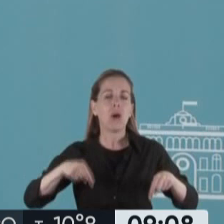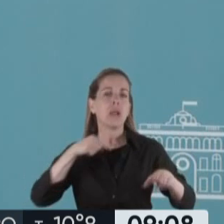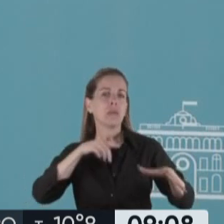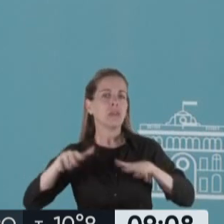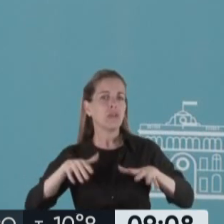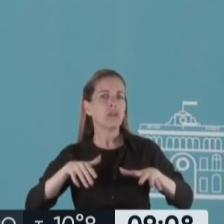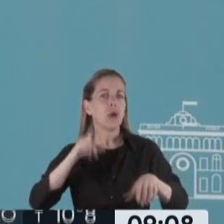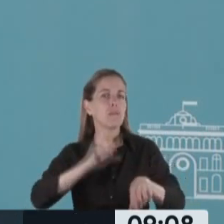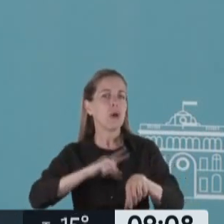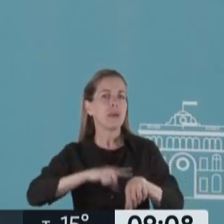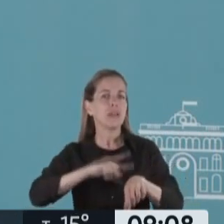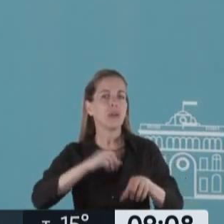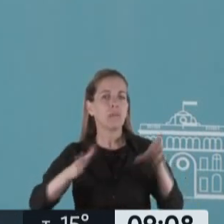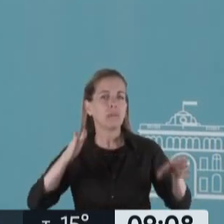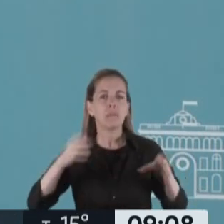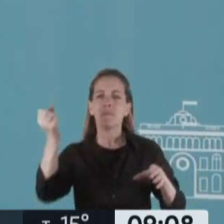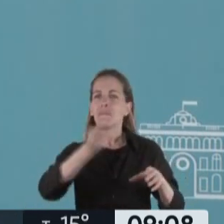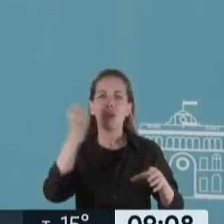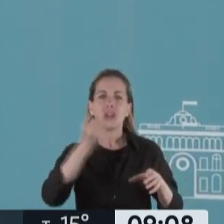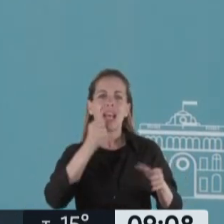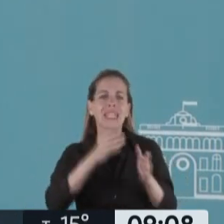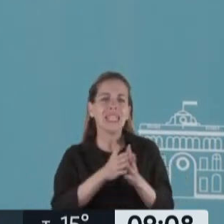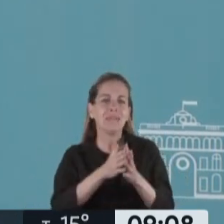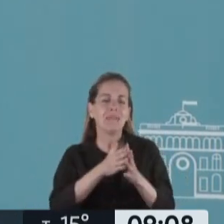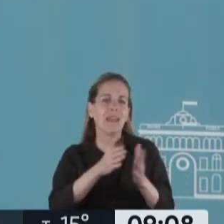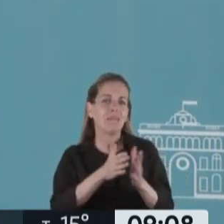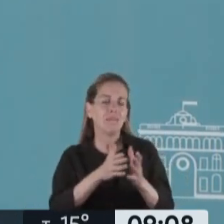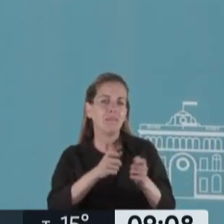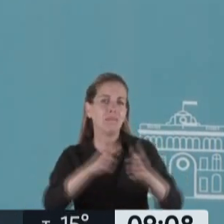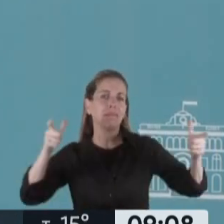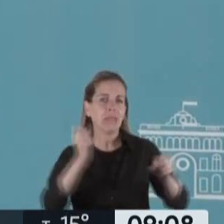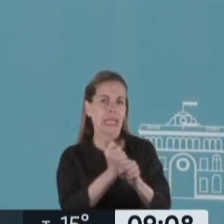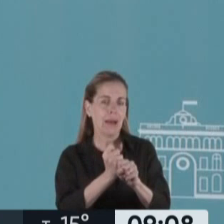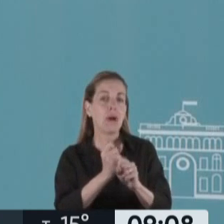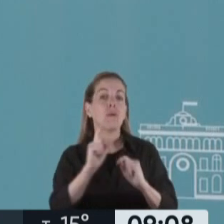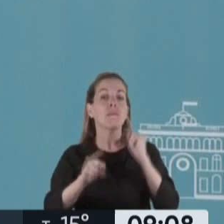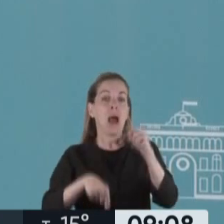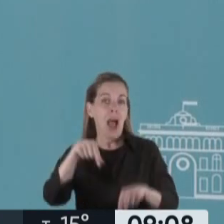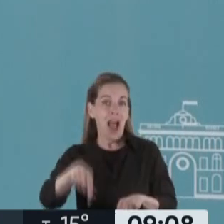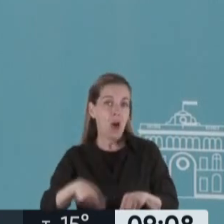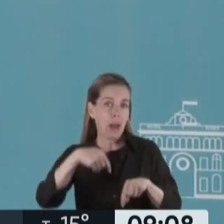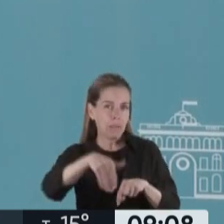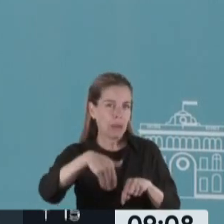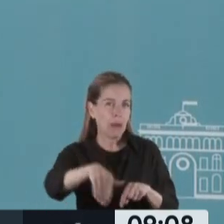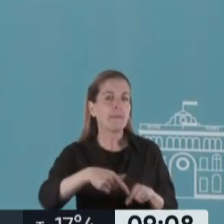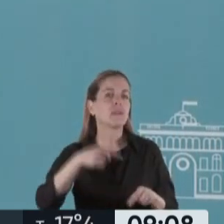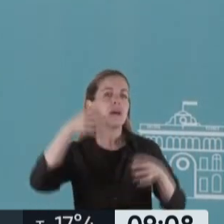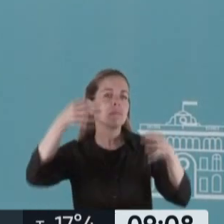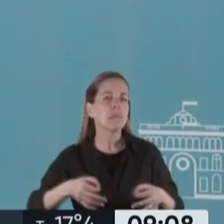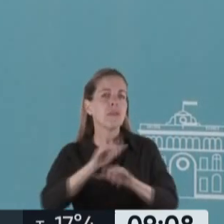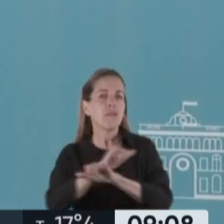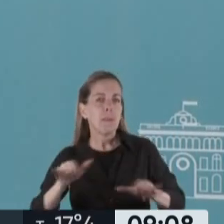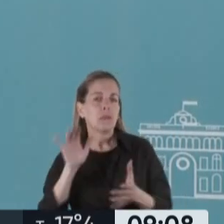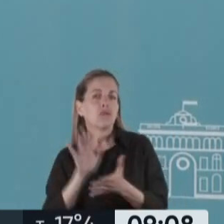muy histórico de crecimiento del trabajo. Estamos esperando las cifras que se van a conocer a mediados de mes del INDEC con respecto al desempleo y